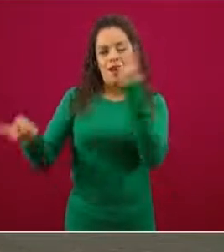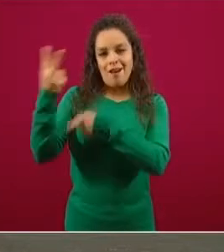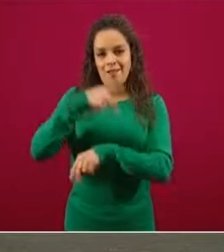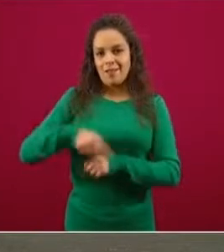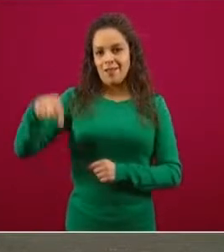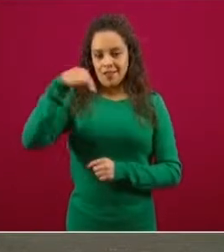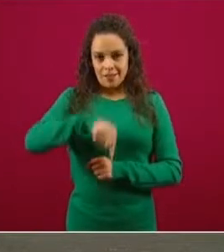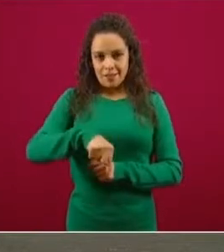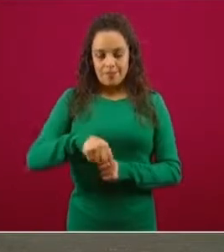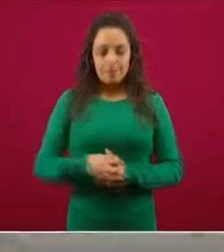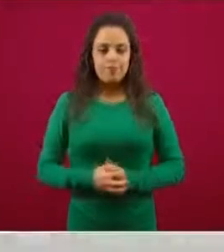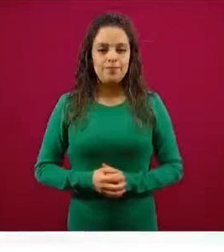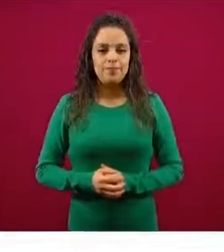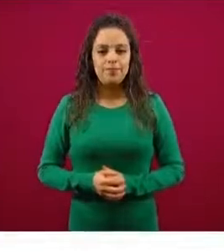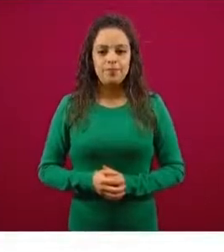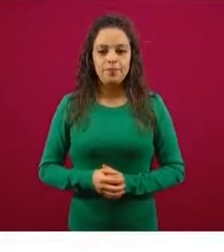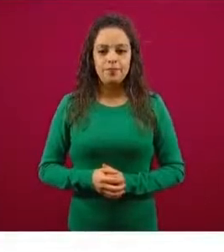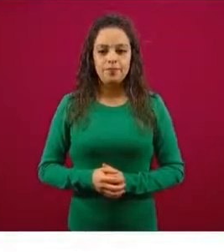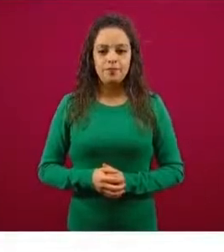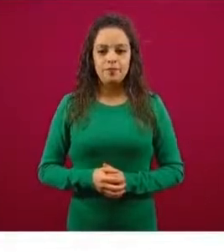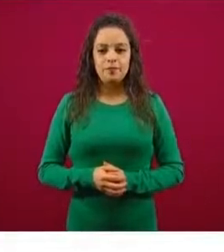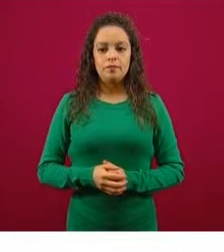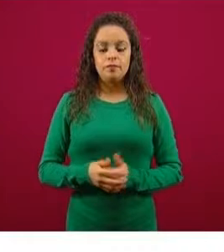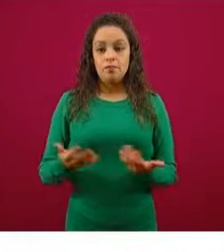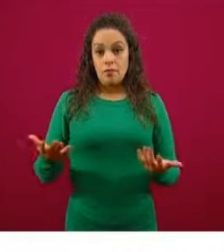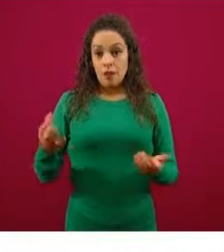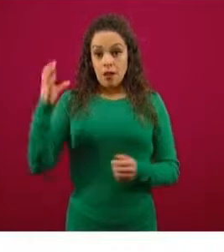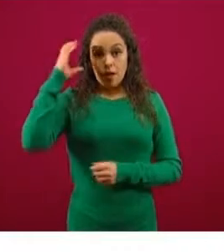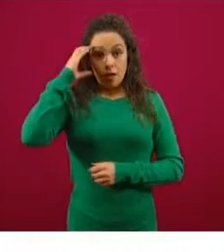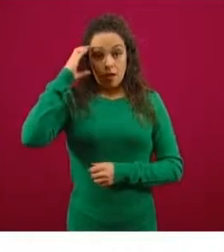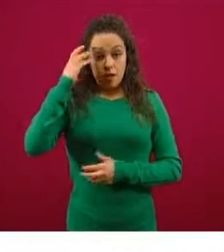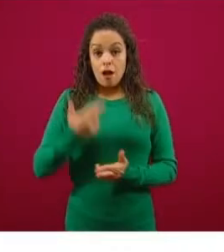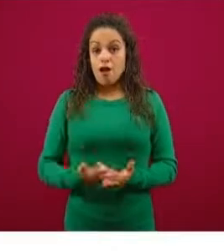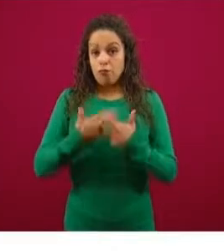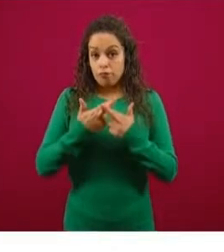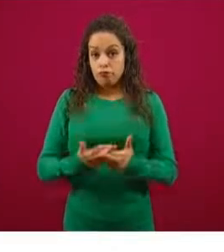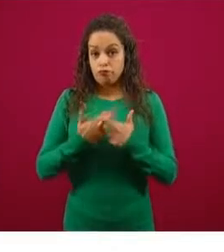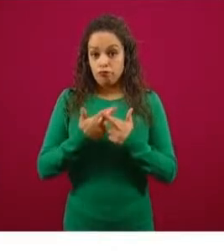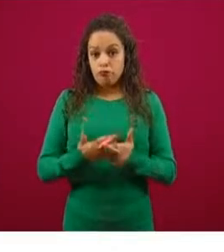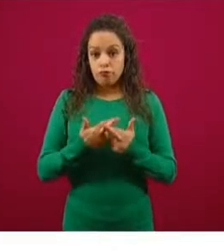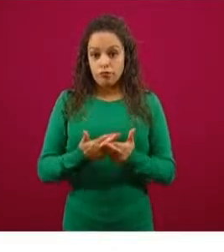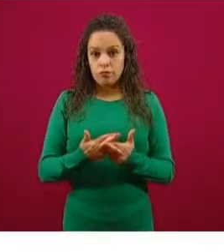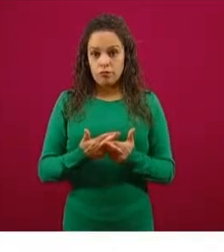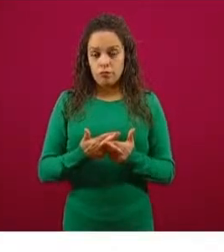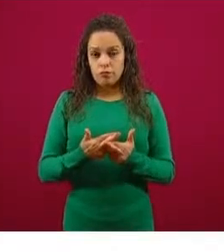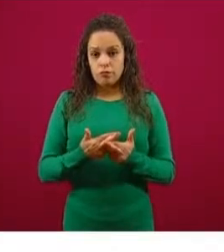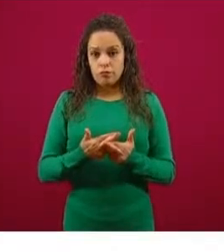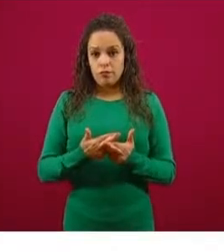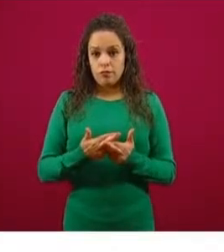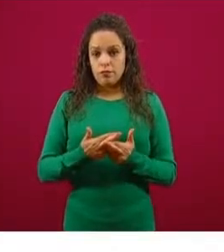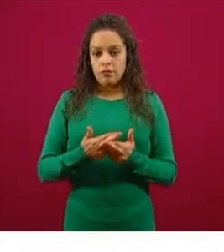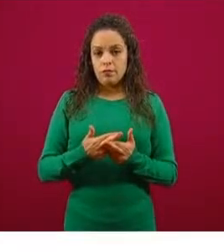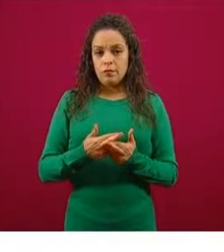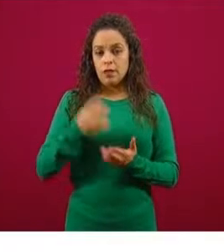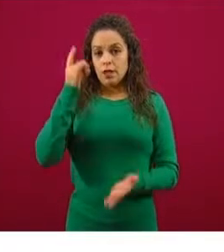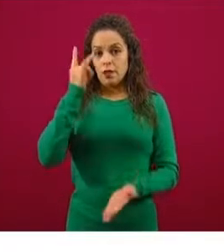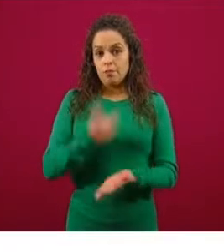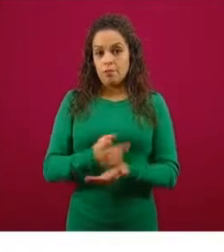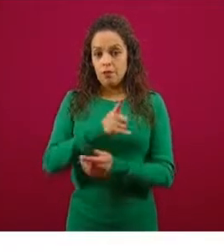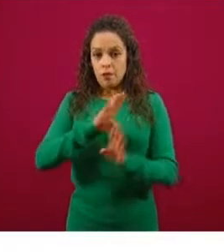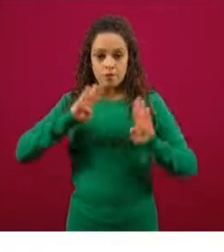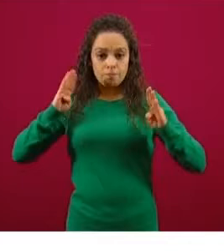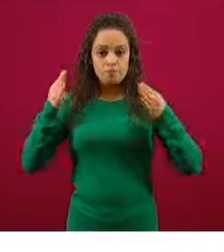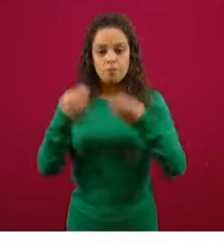estamos viendo es que la disponibilidad existente de camas, esto es centrándonos en el elemento de mayor preocupación, que es la